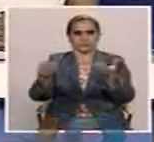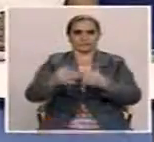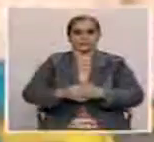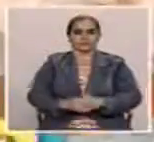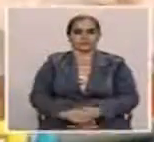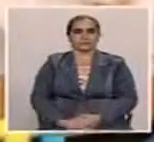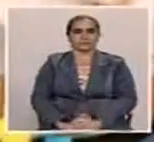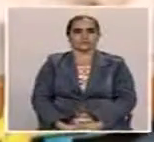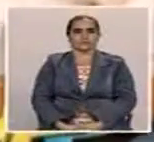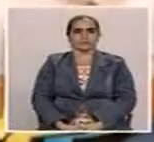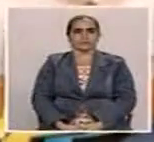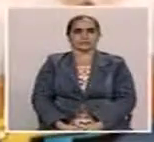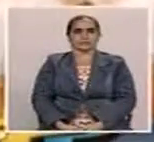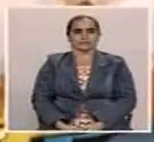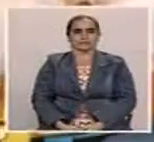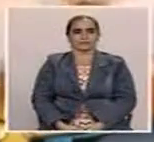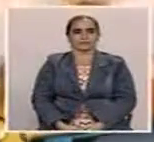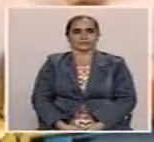titulares.